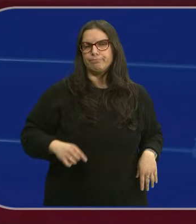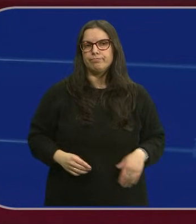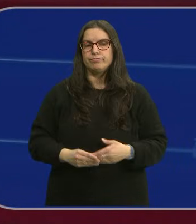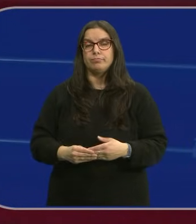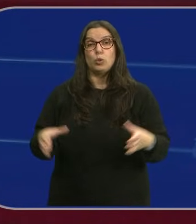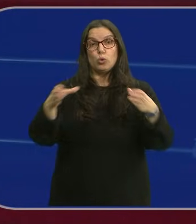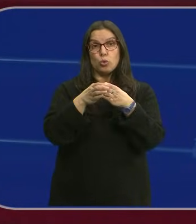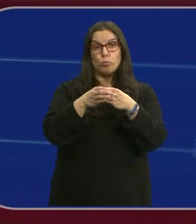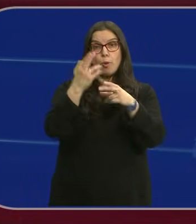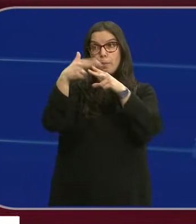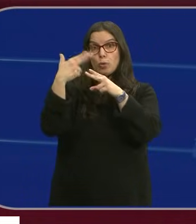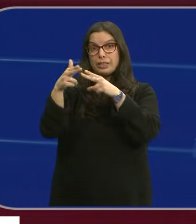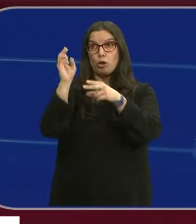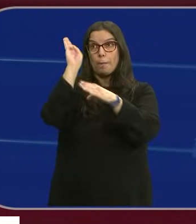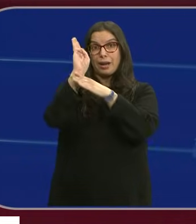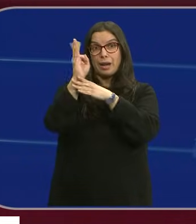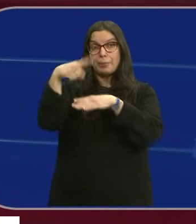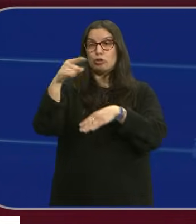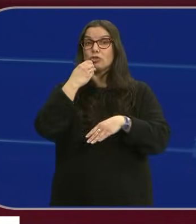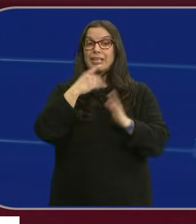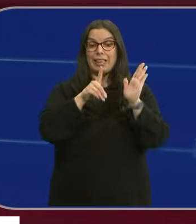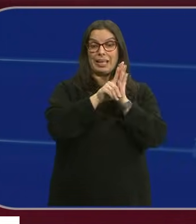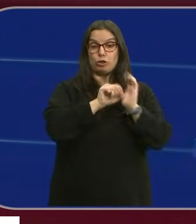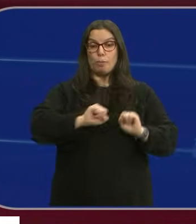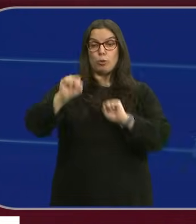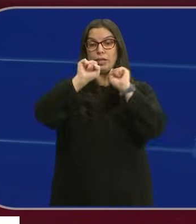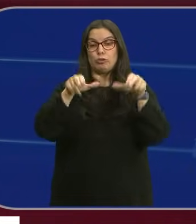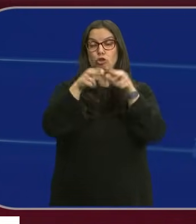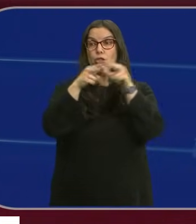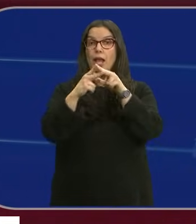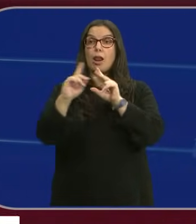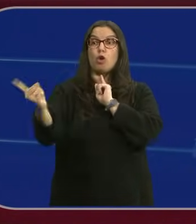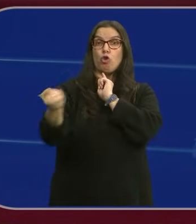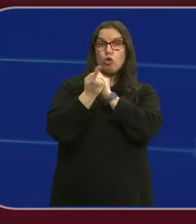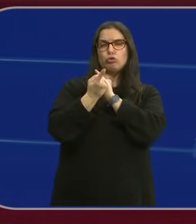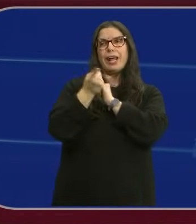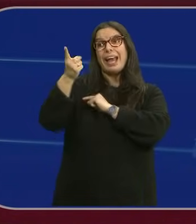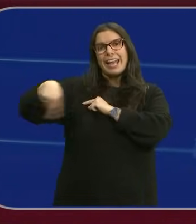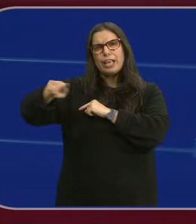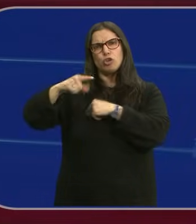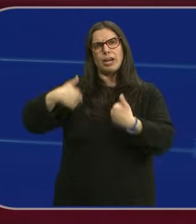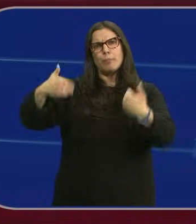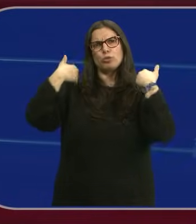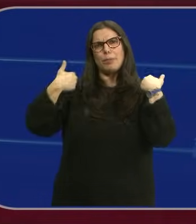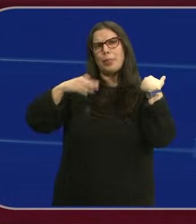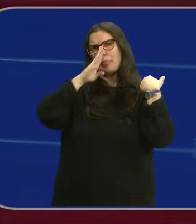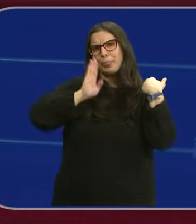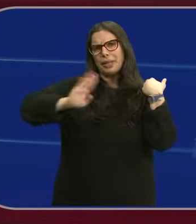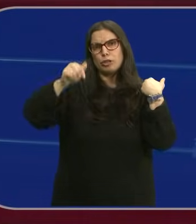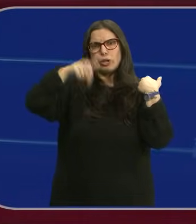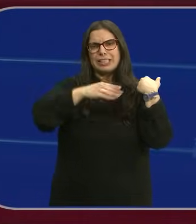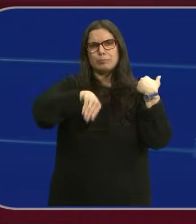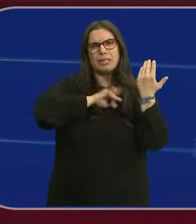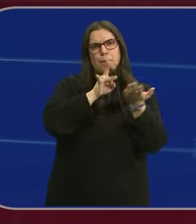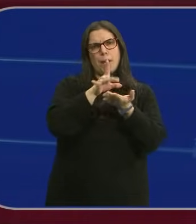A los grupos parlamentarios que voten que no al Real Decreto Ley de Escudo Social, les hacemos responsables directos de que en